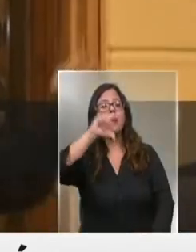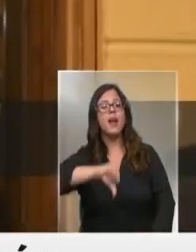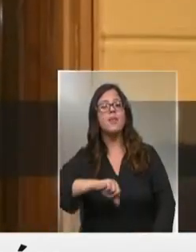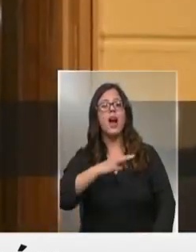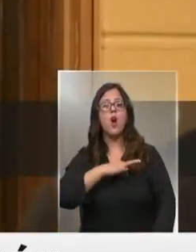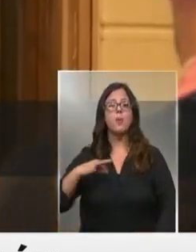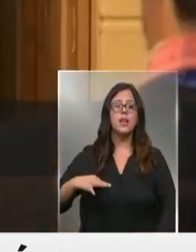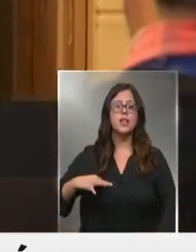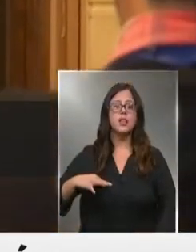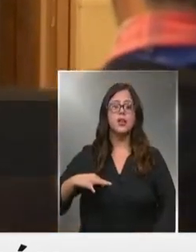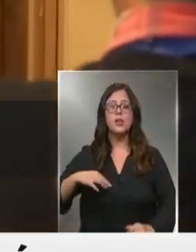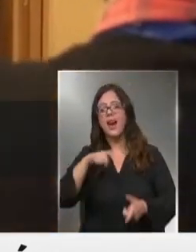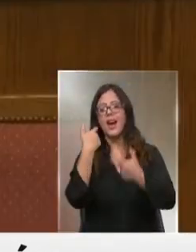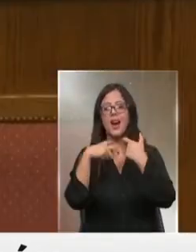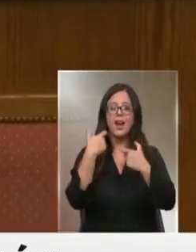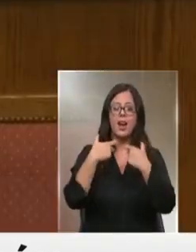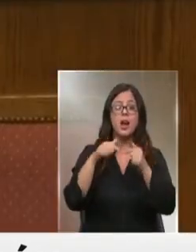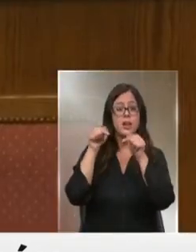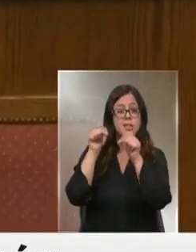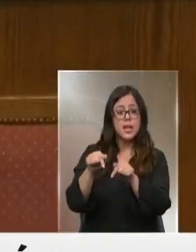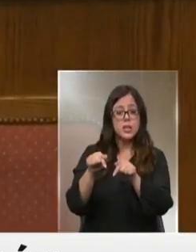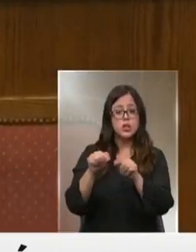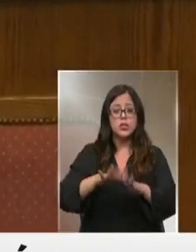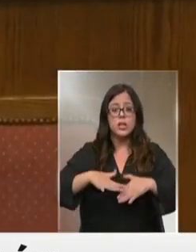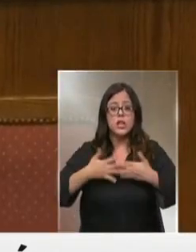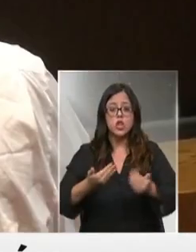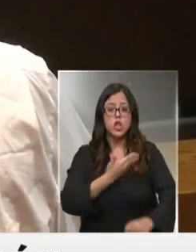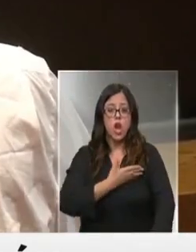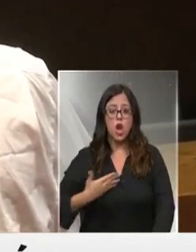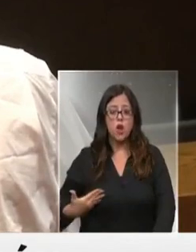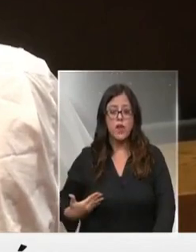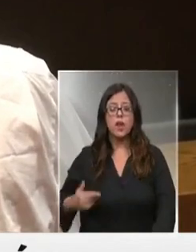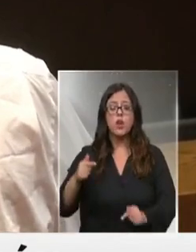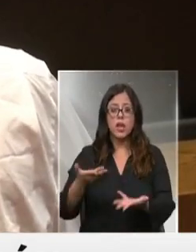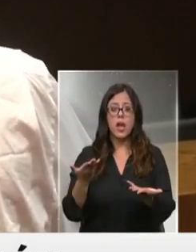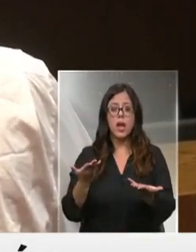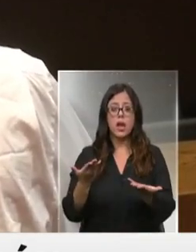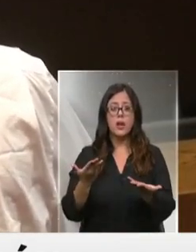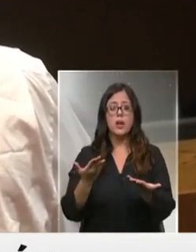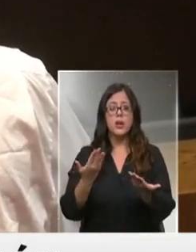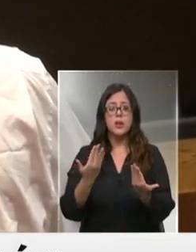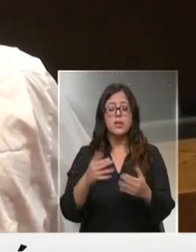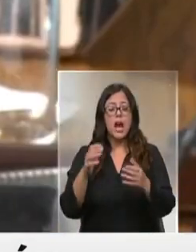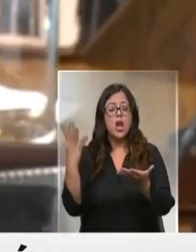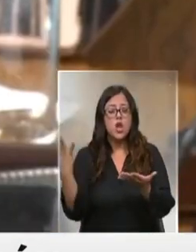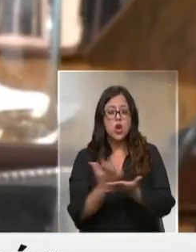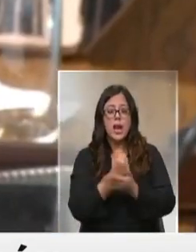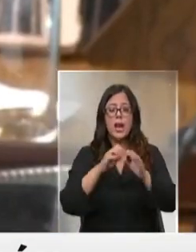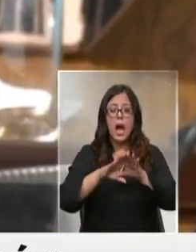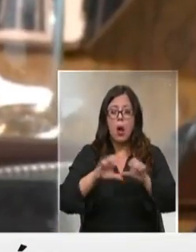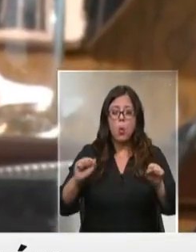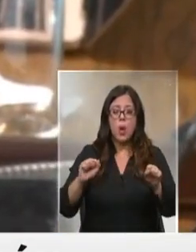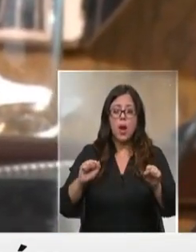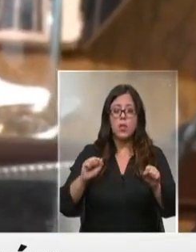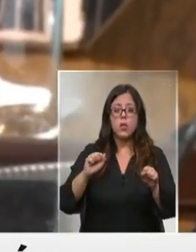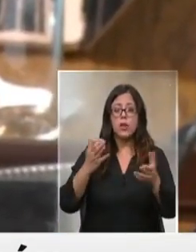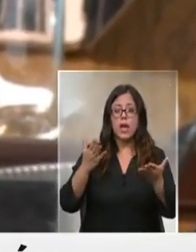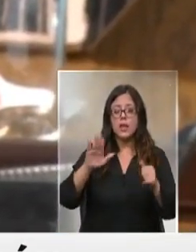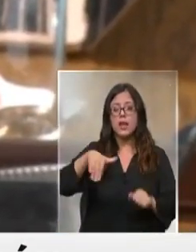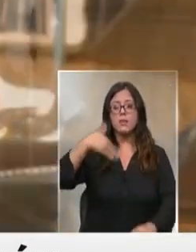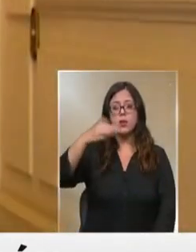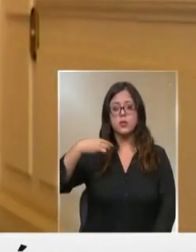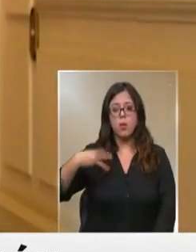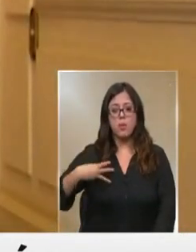Ahí. Y esa es la sensación del gobierno, que buscará llegar a los consensos en el Senado a partir del próximo